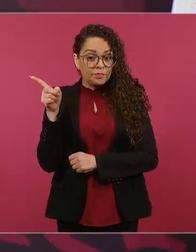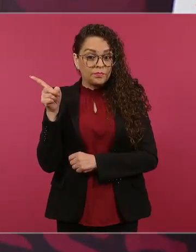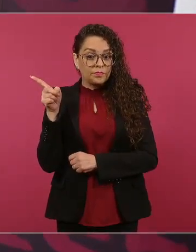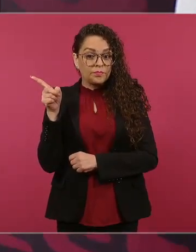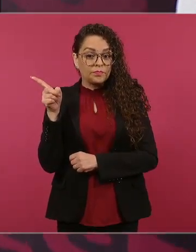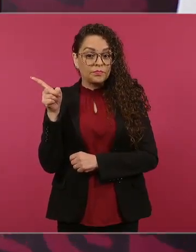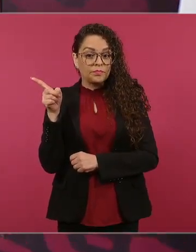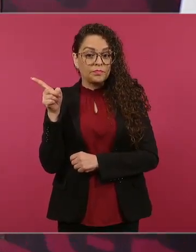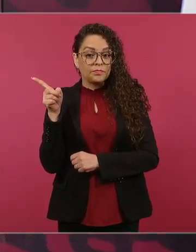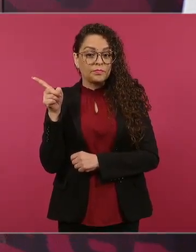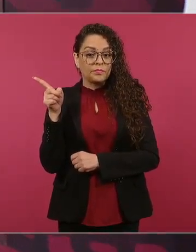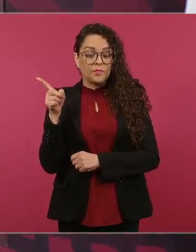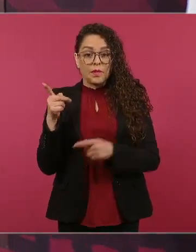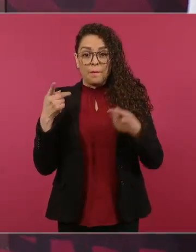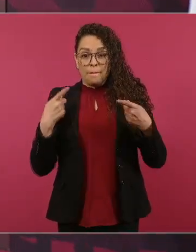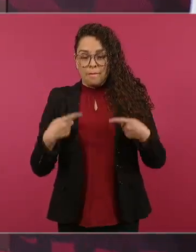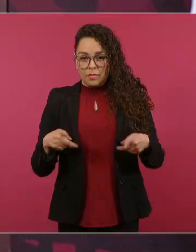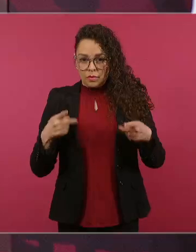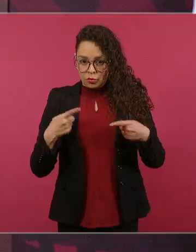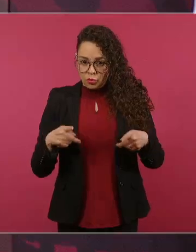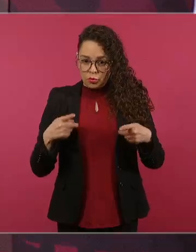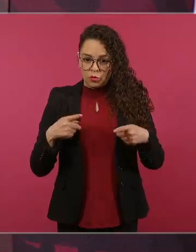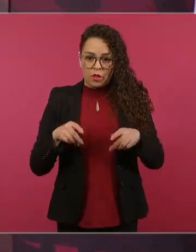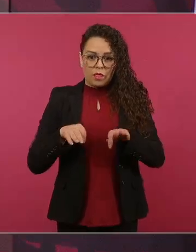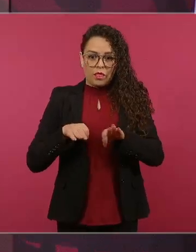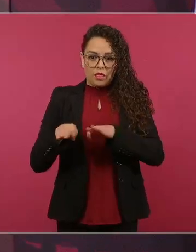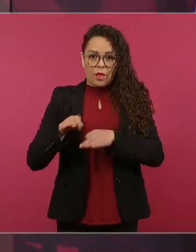presidentes y funcionarios